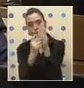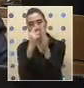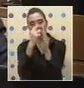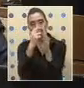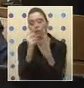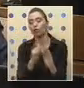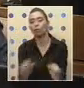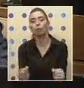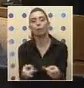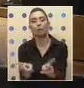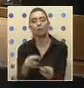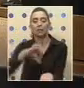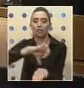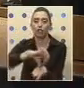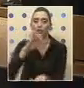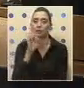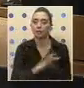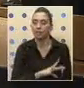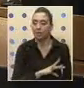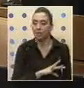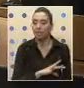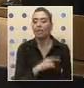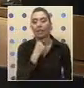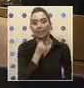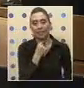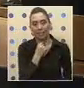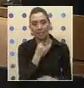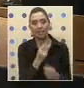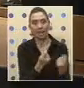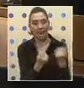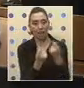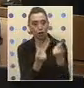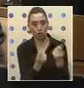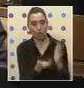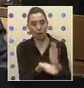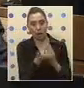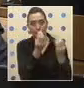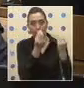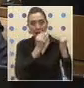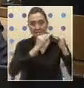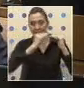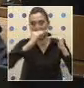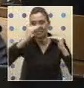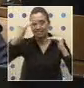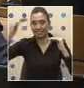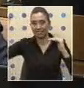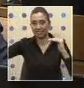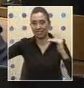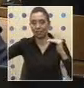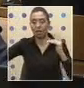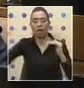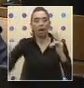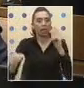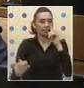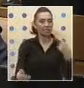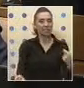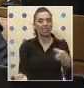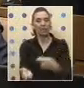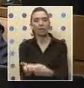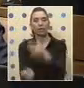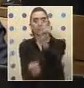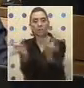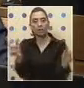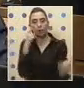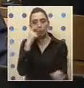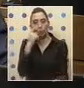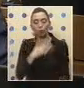podemos permitir que este país siga, si es que quiere un crecimiento económico sostenido, como se dice, sin invertir en su capital humano. Yo